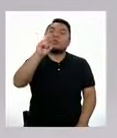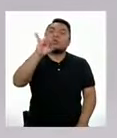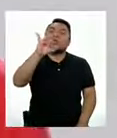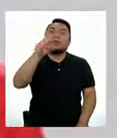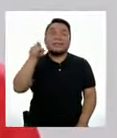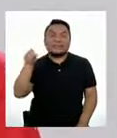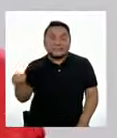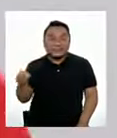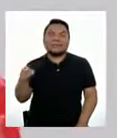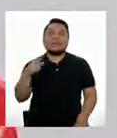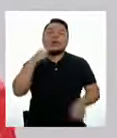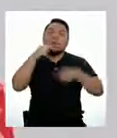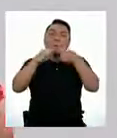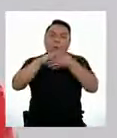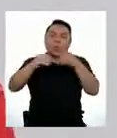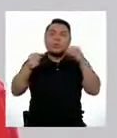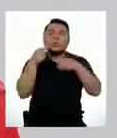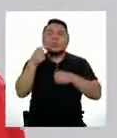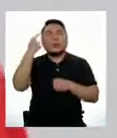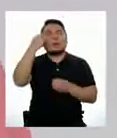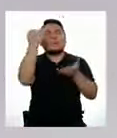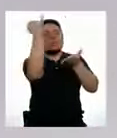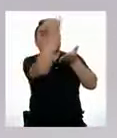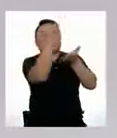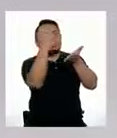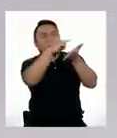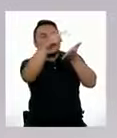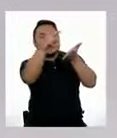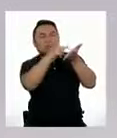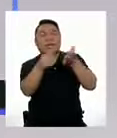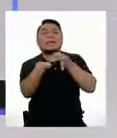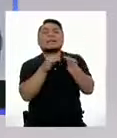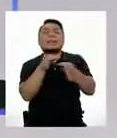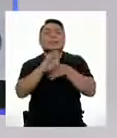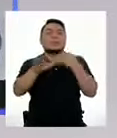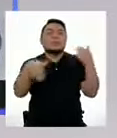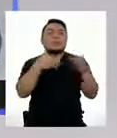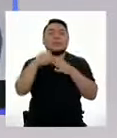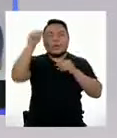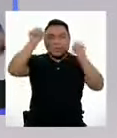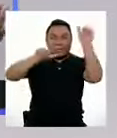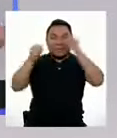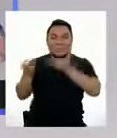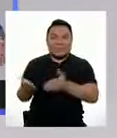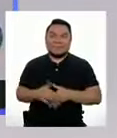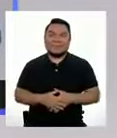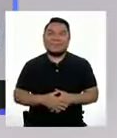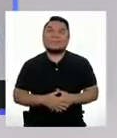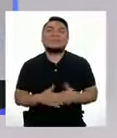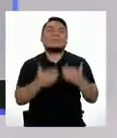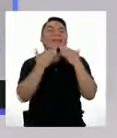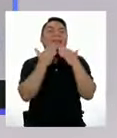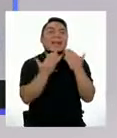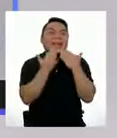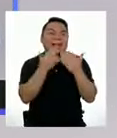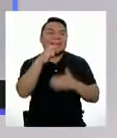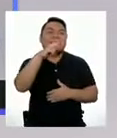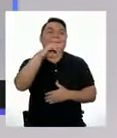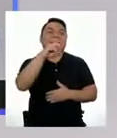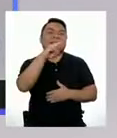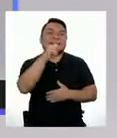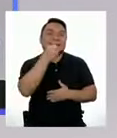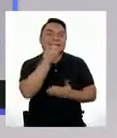y orientará en la lectura y el análisis de estos gráficos y absolverá todas nuestras dudas. Gracias Patricia por la